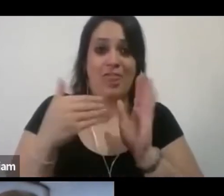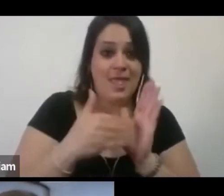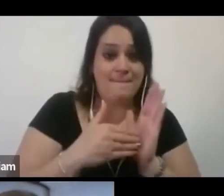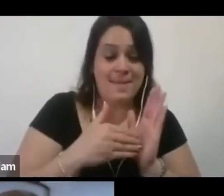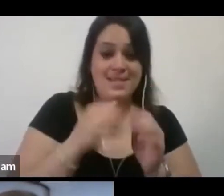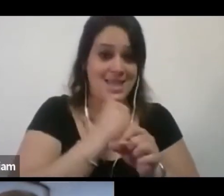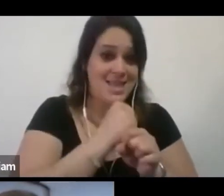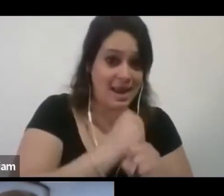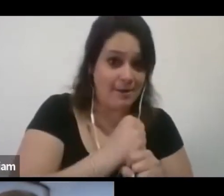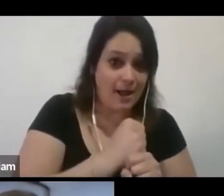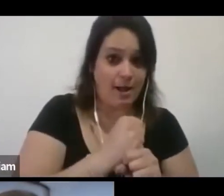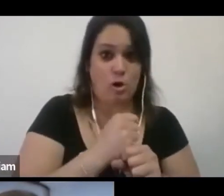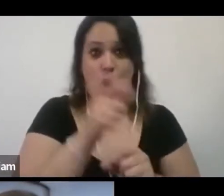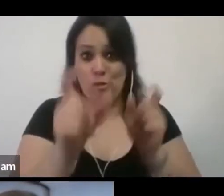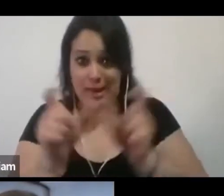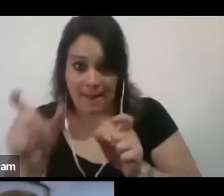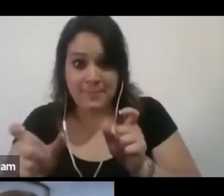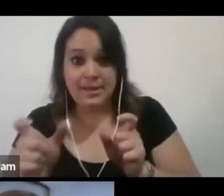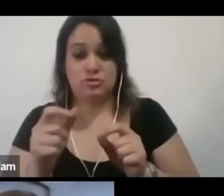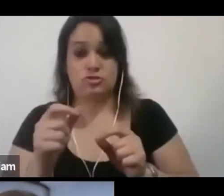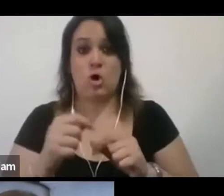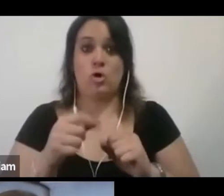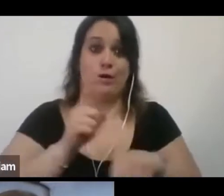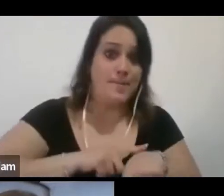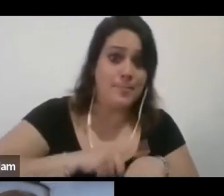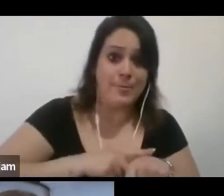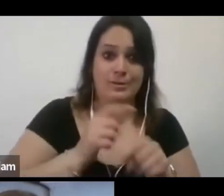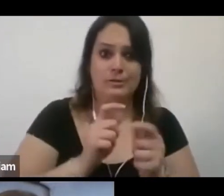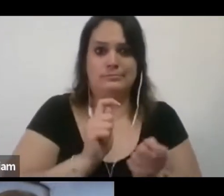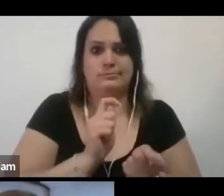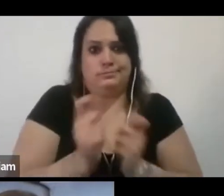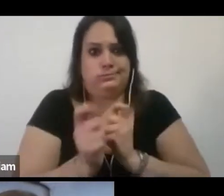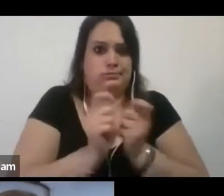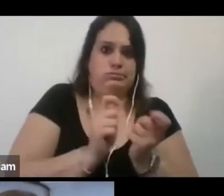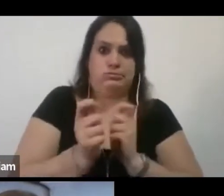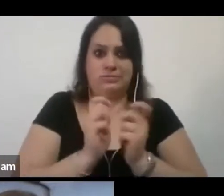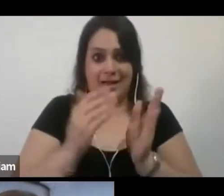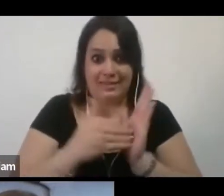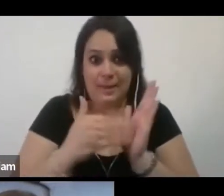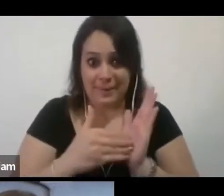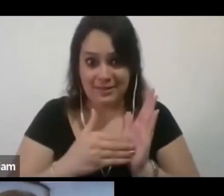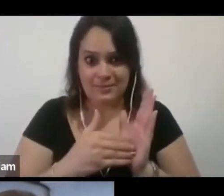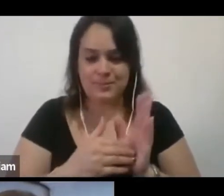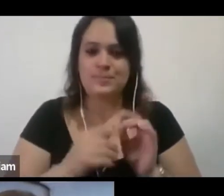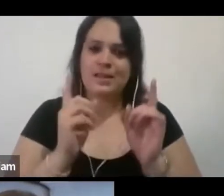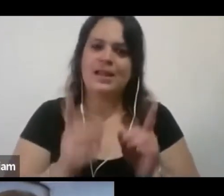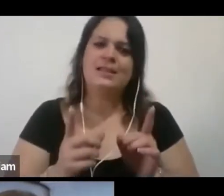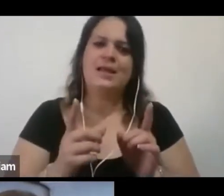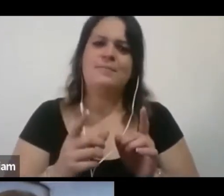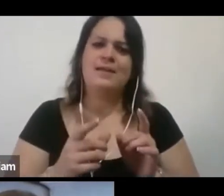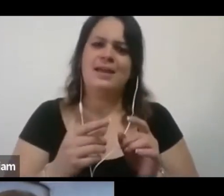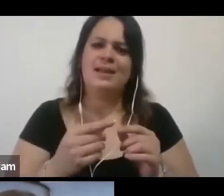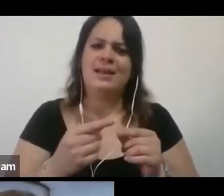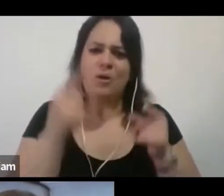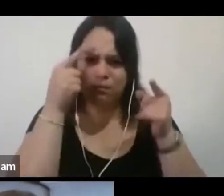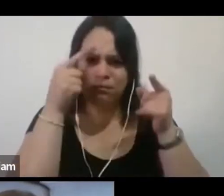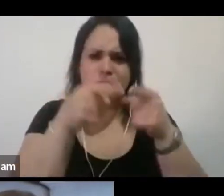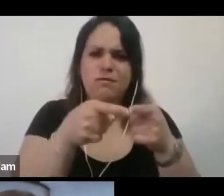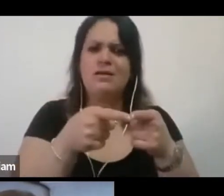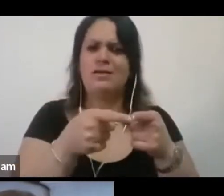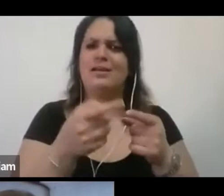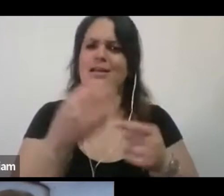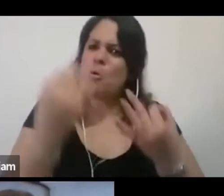y a distintos espacios, momentos y distintas funciones que le toca